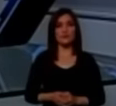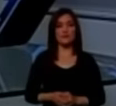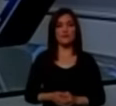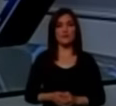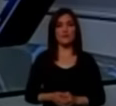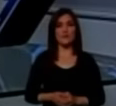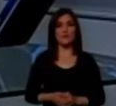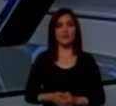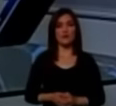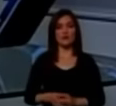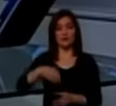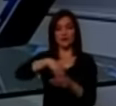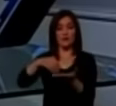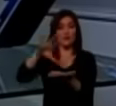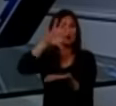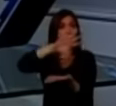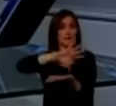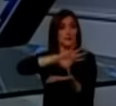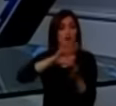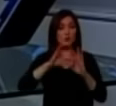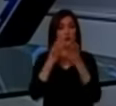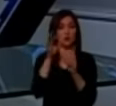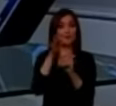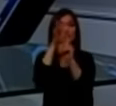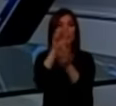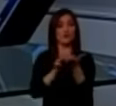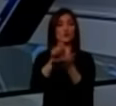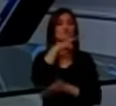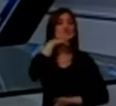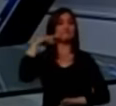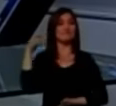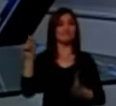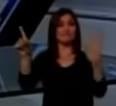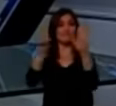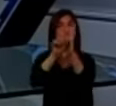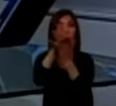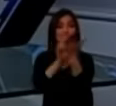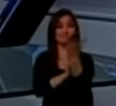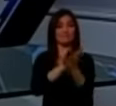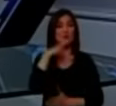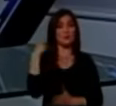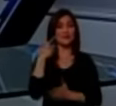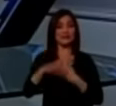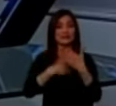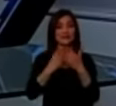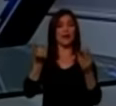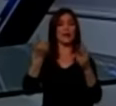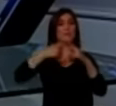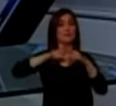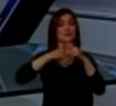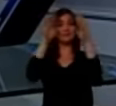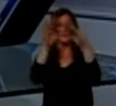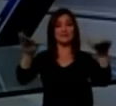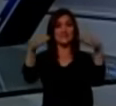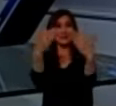El Pleno de la Asamblea aprobó el proyecto de ley para regular los feriados. Entraría en vigencia para Navidad y fin de año.